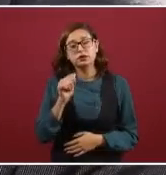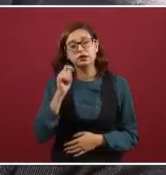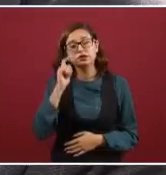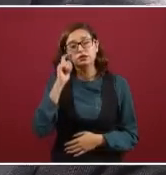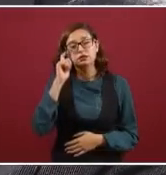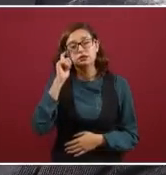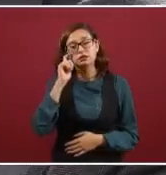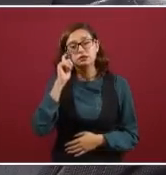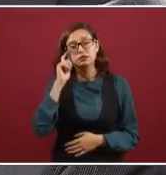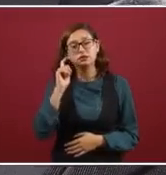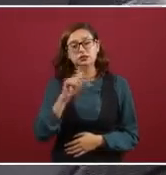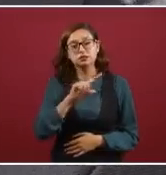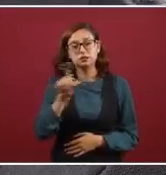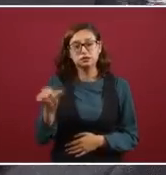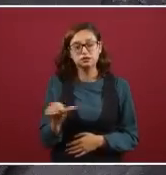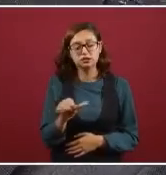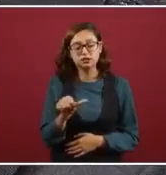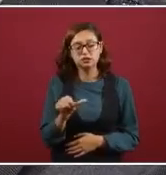para que